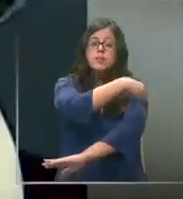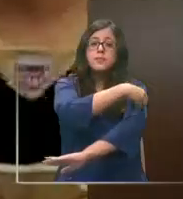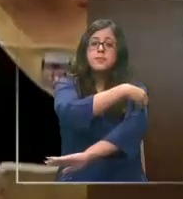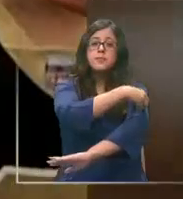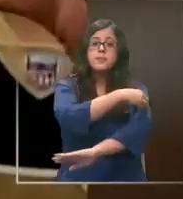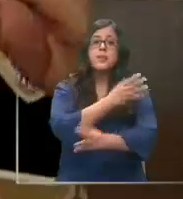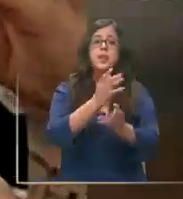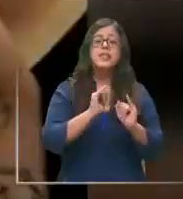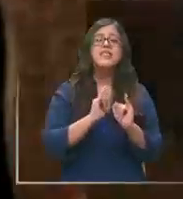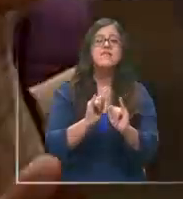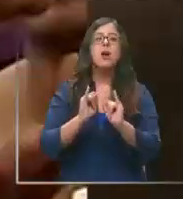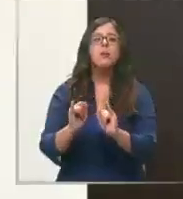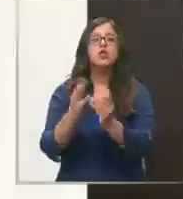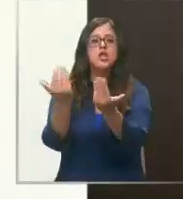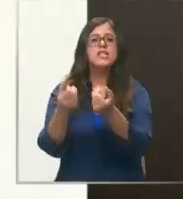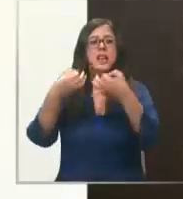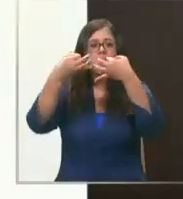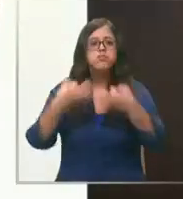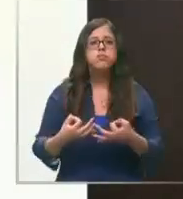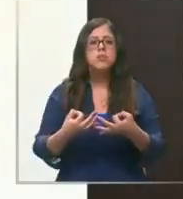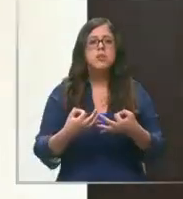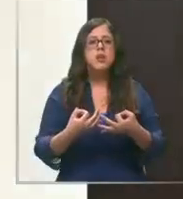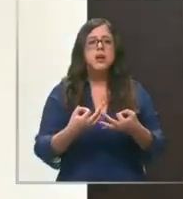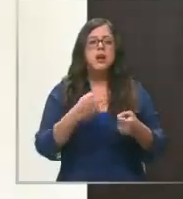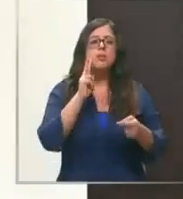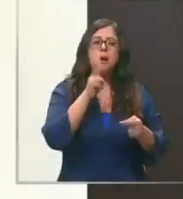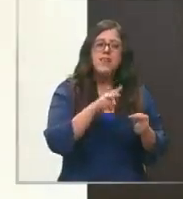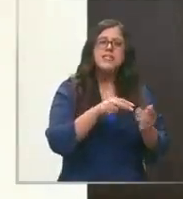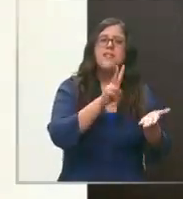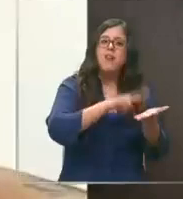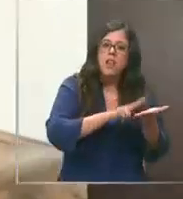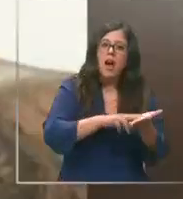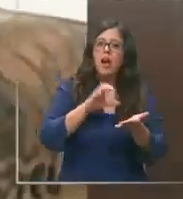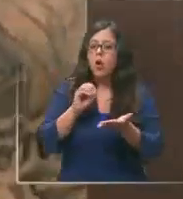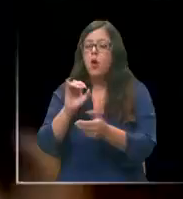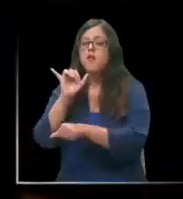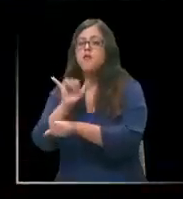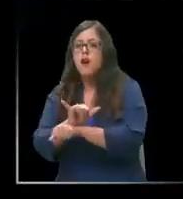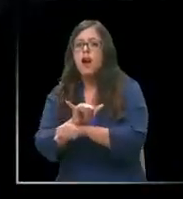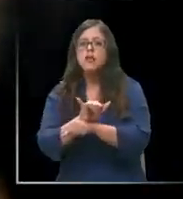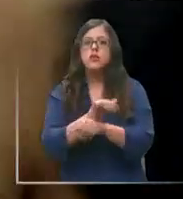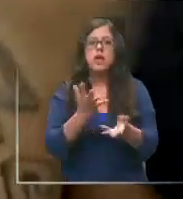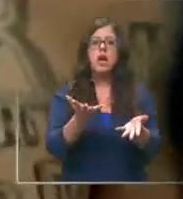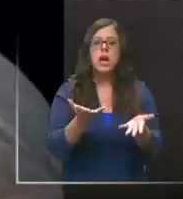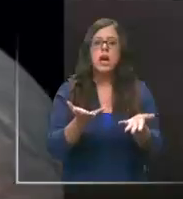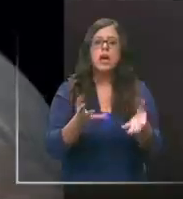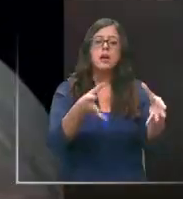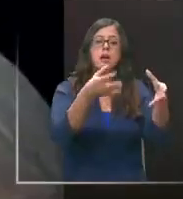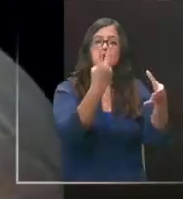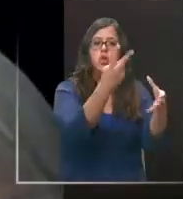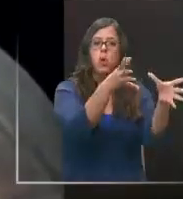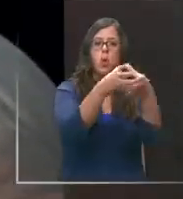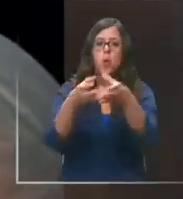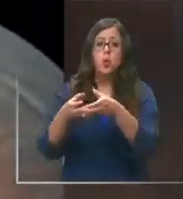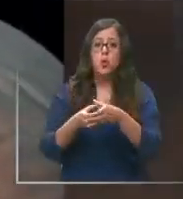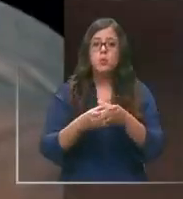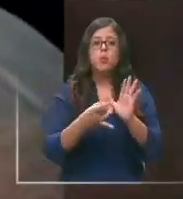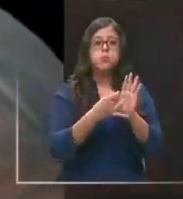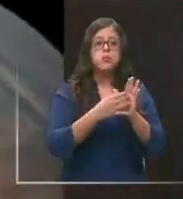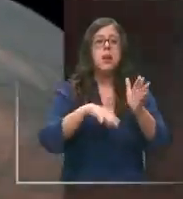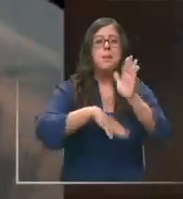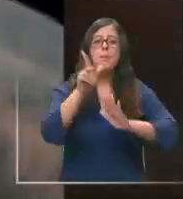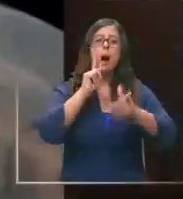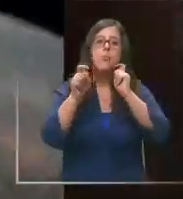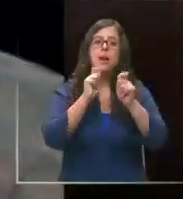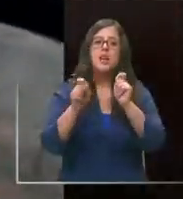entregue la información necesaria para confirmar o desmentir la presencia de dos de las organizaciones criminales más peligrosas del mundo